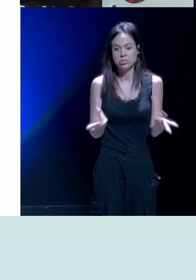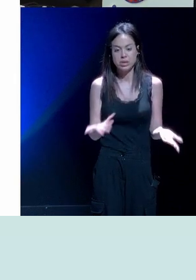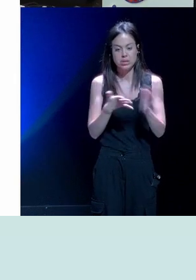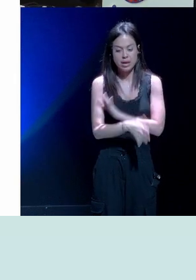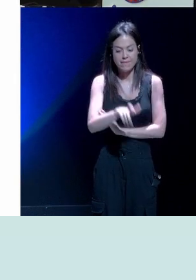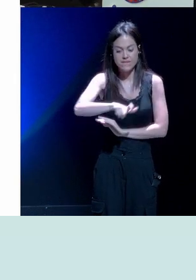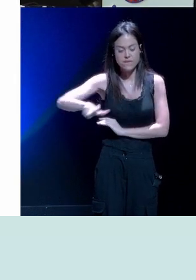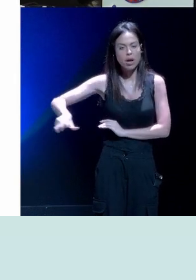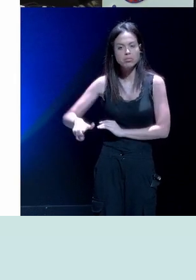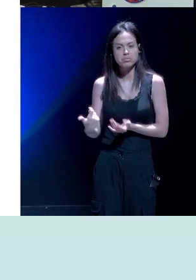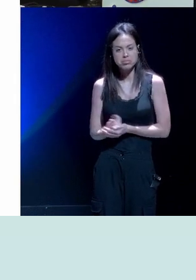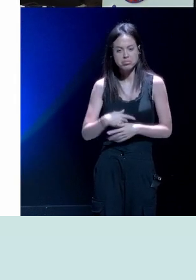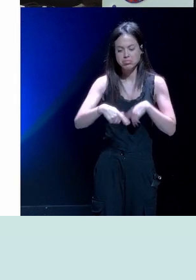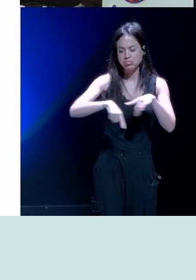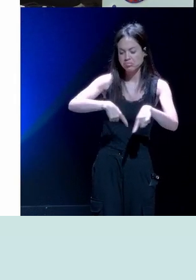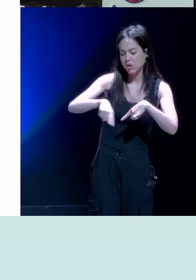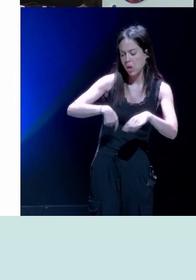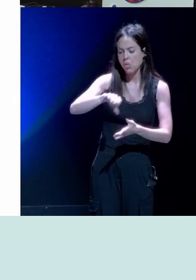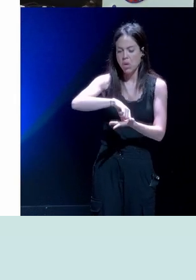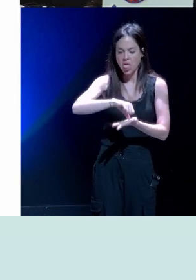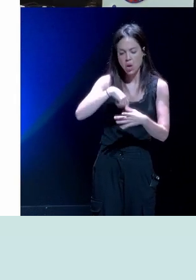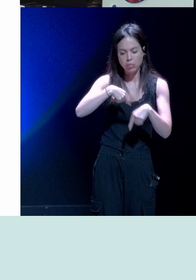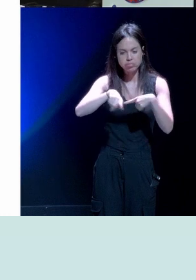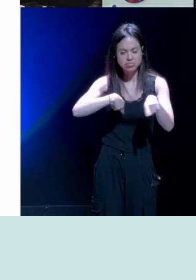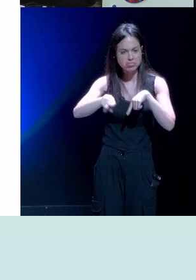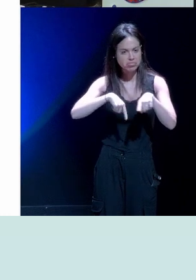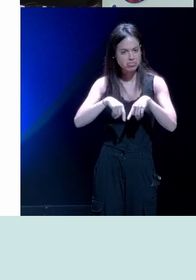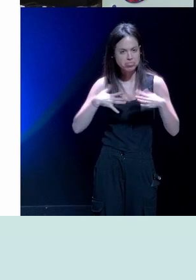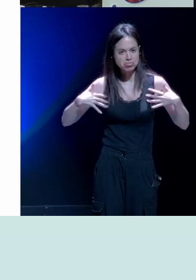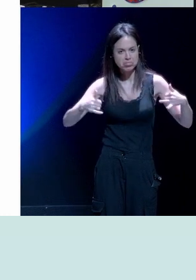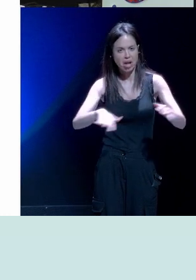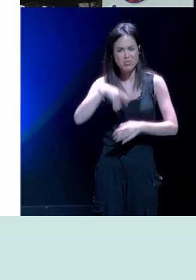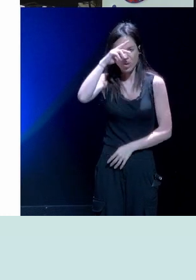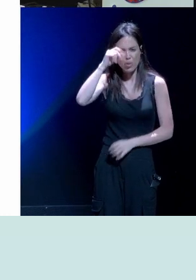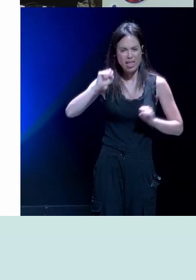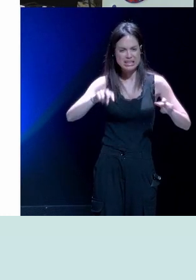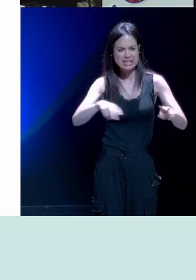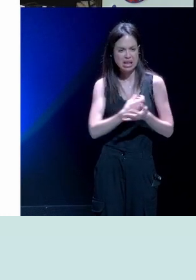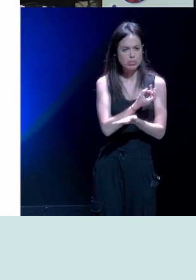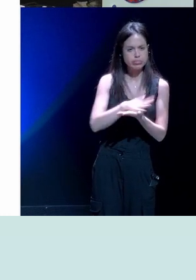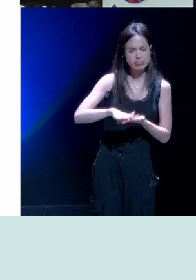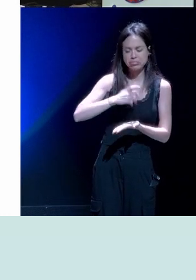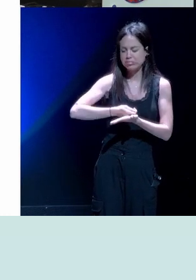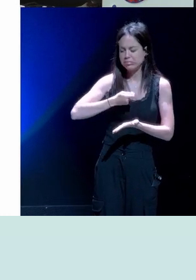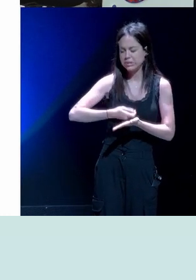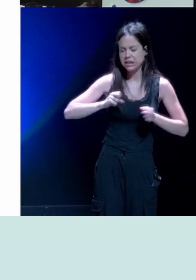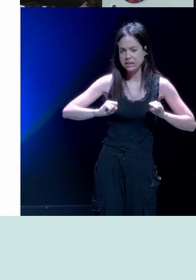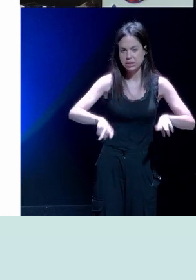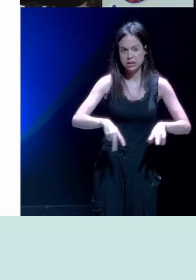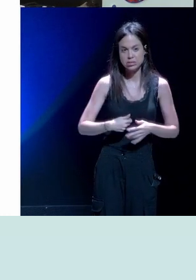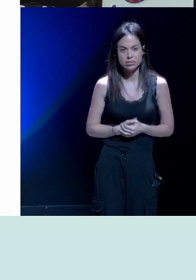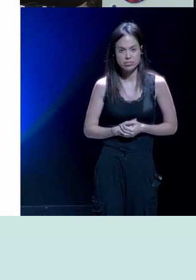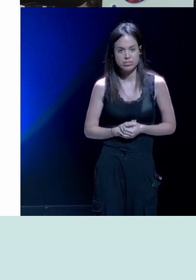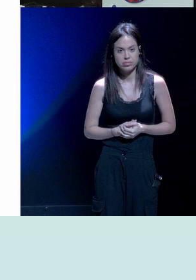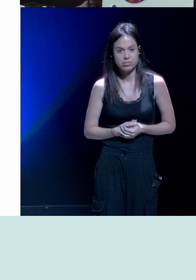utilizar el transporte común, desplazarse por la ciudad sin tener que preocuparse de pagar un